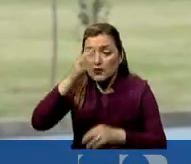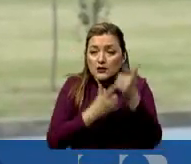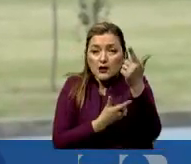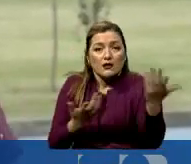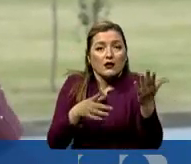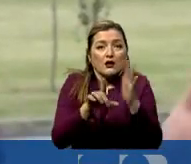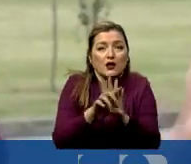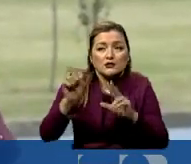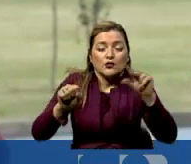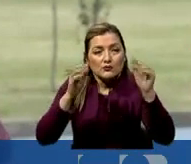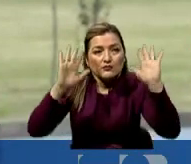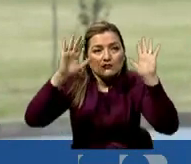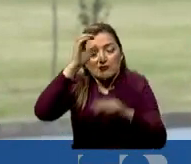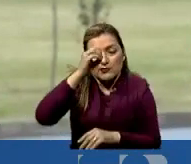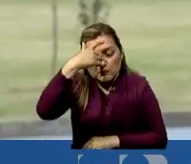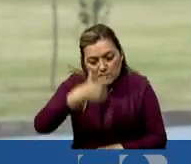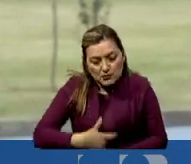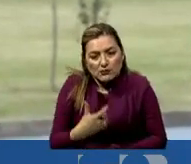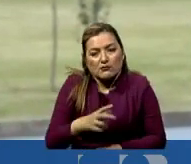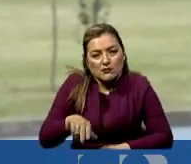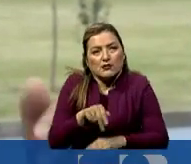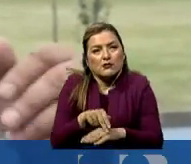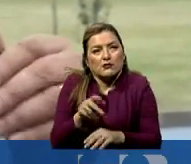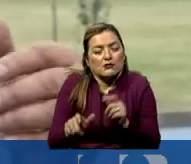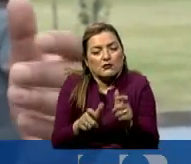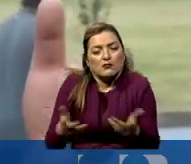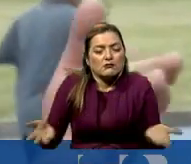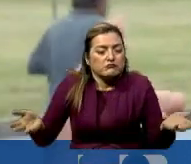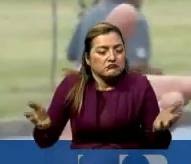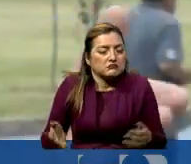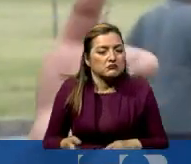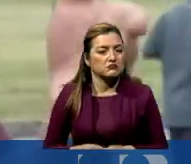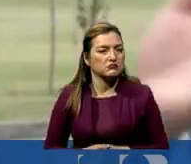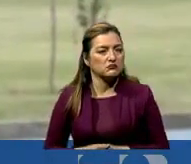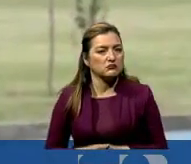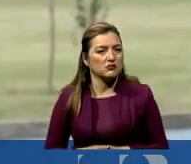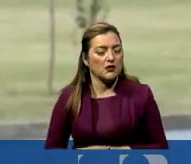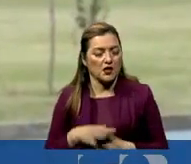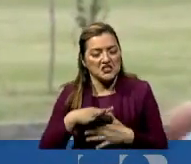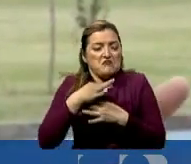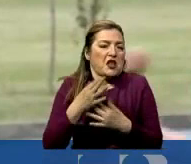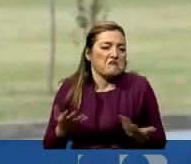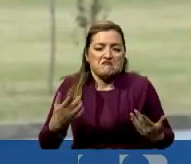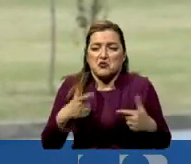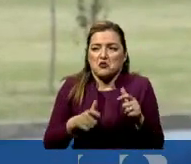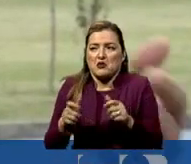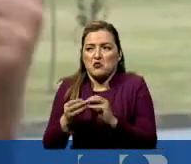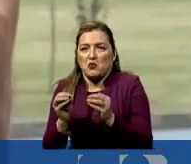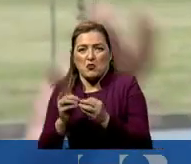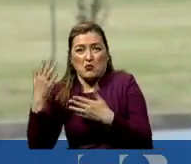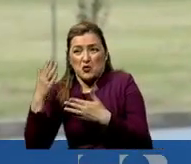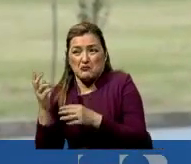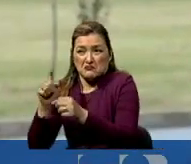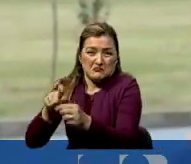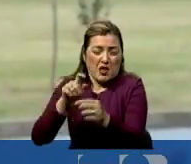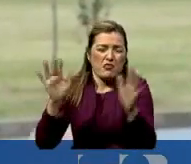legal no es legal no sabemos somos personas normales somos personas somos civiles no pertenecemos a ningún partido político pero